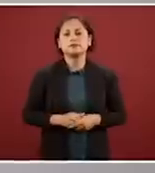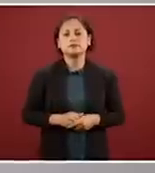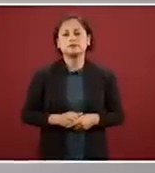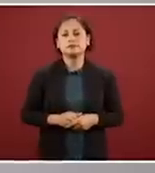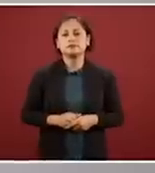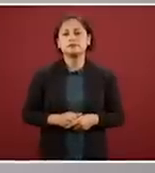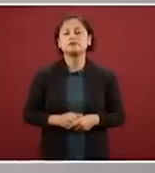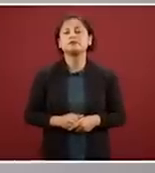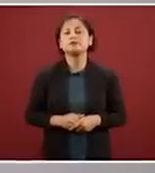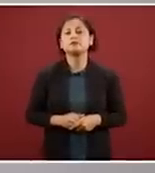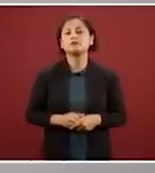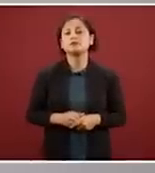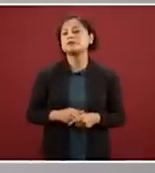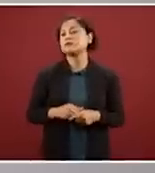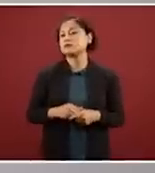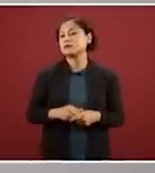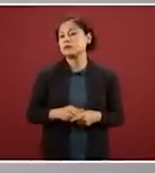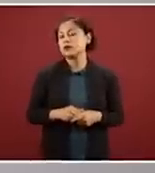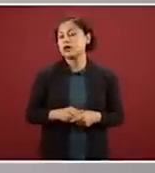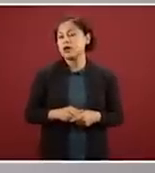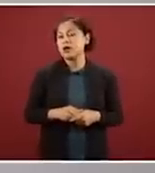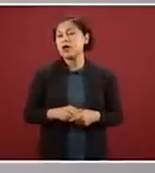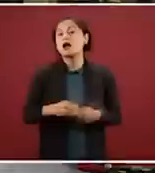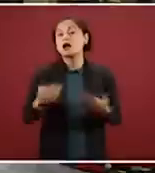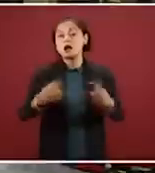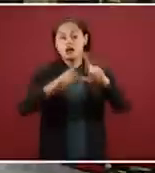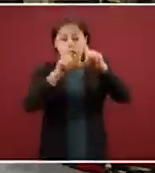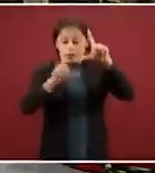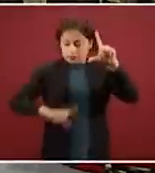A ver, a nivel nacional, ¿y cuánto es en el norte?